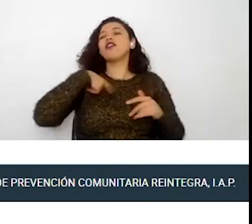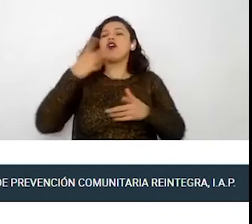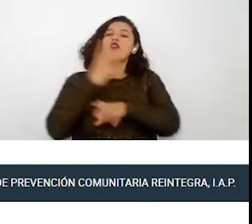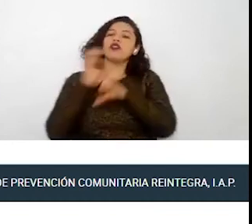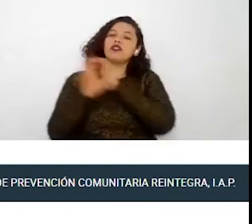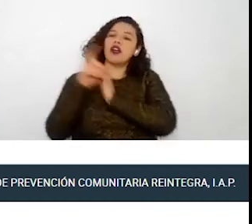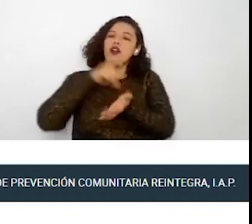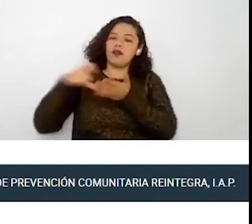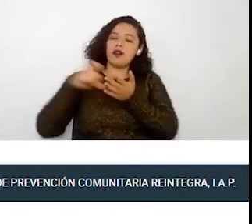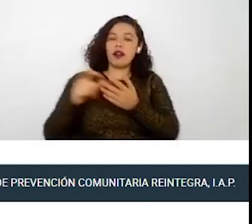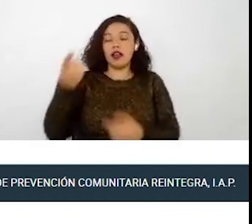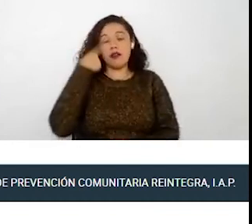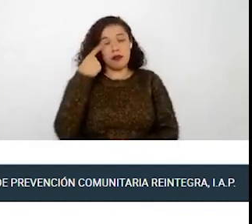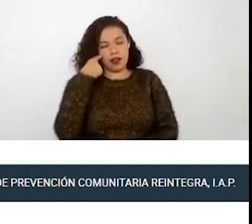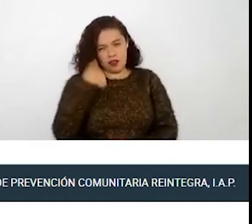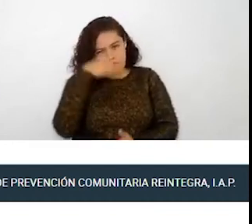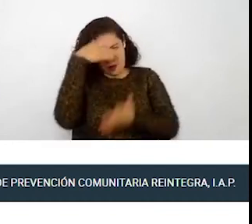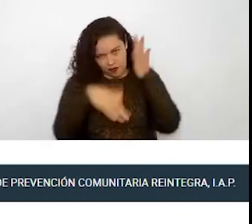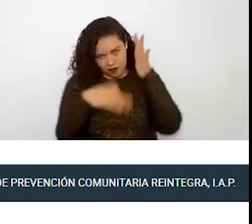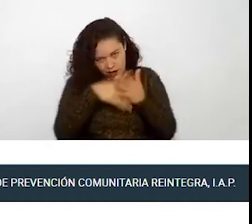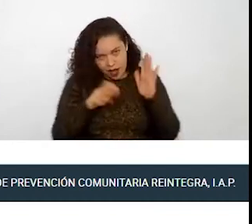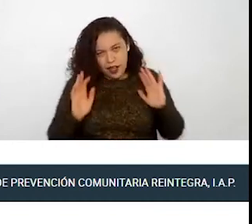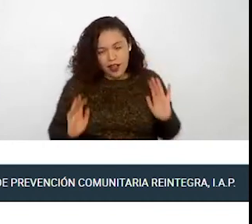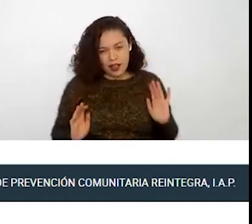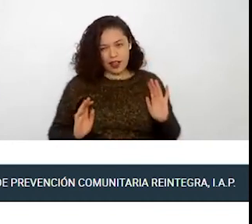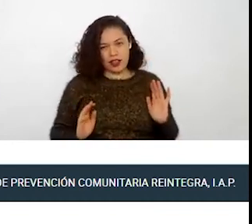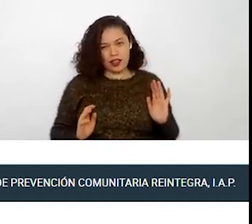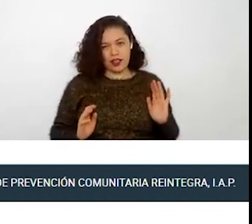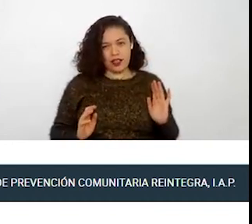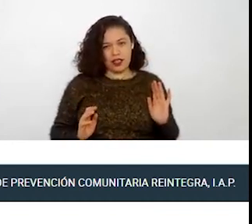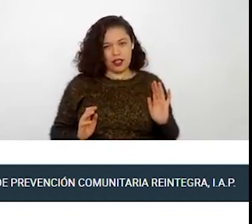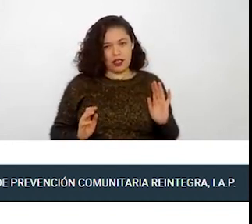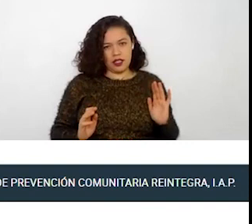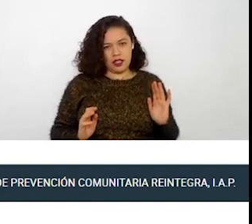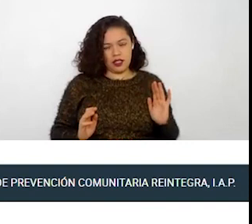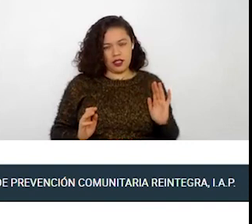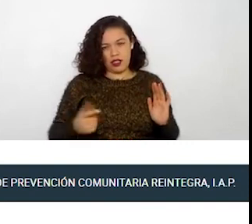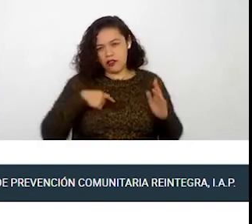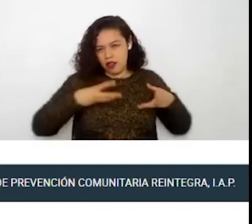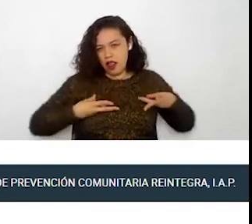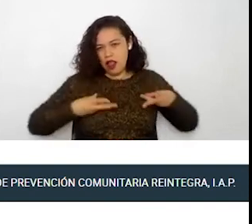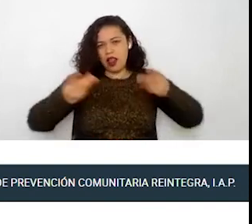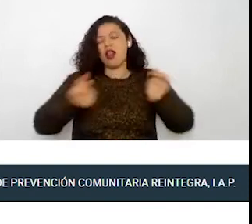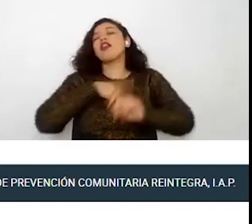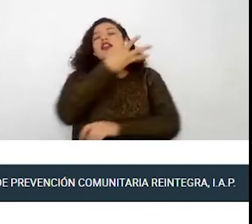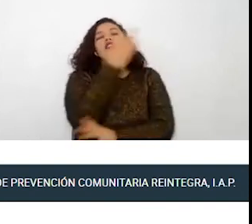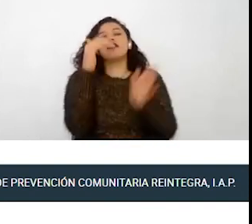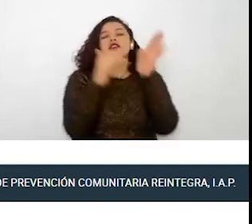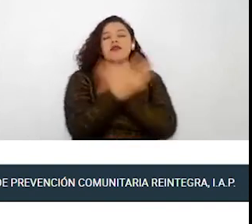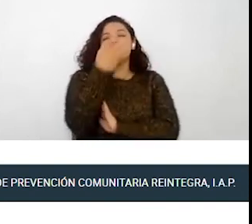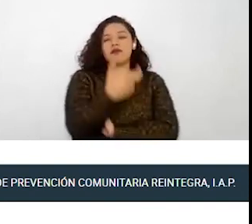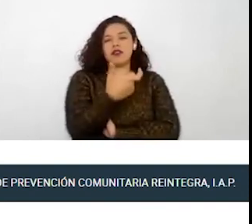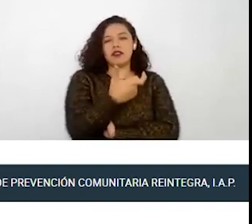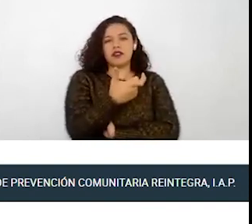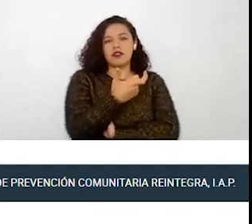Ah pero para eso me faltan todavía cuentas antes de mis inversiones ya hice mi voy aquí a egresos tengo 300 mil pesos que son Los